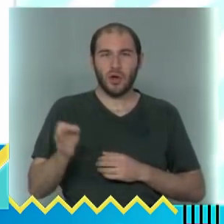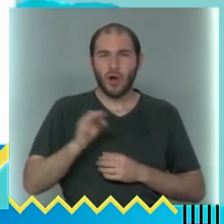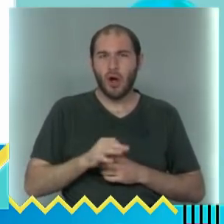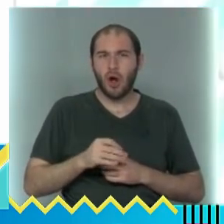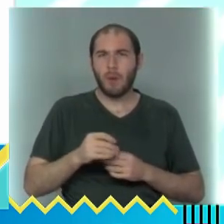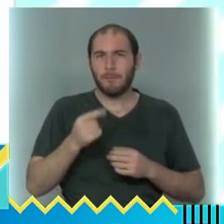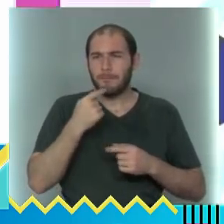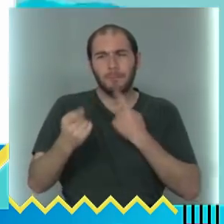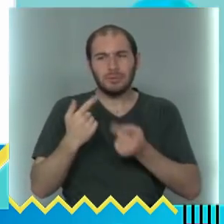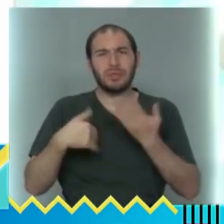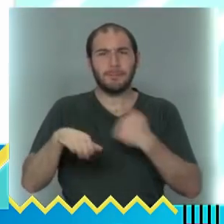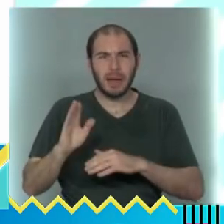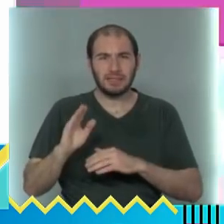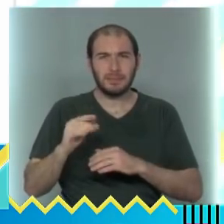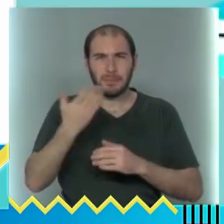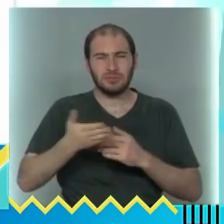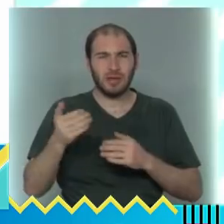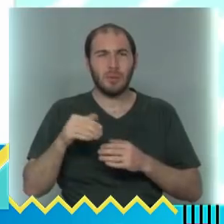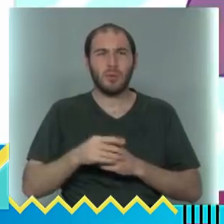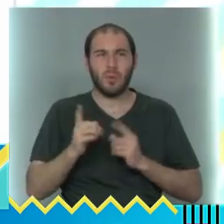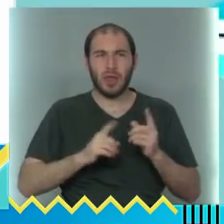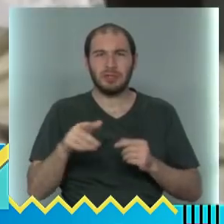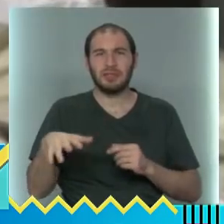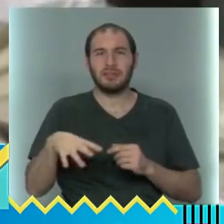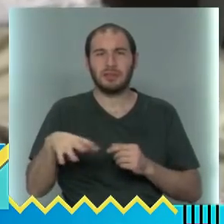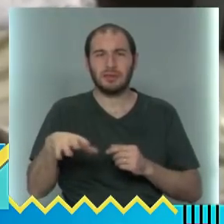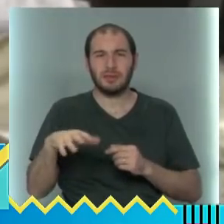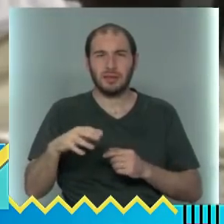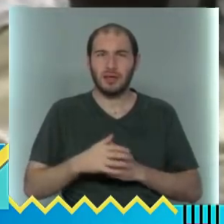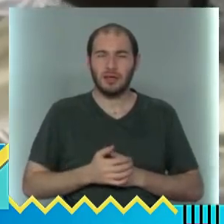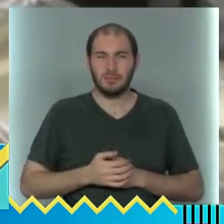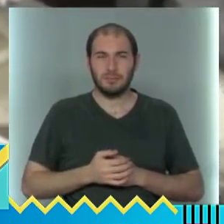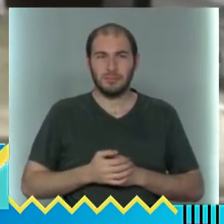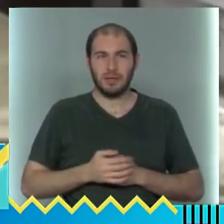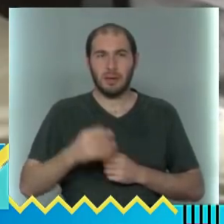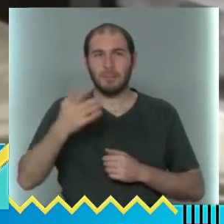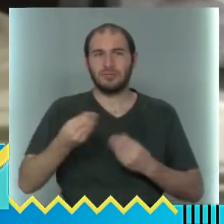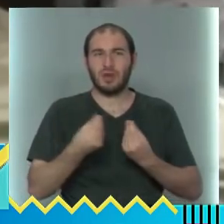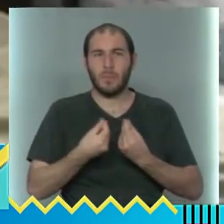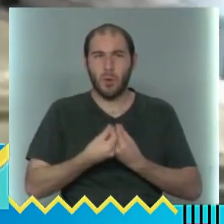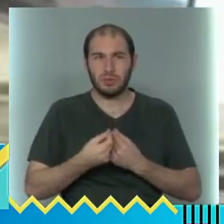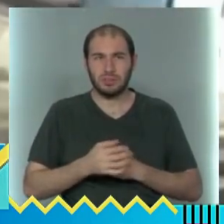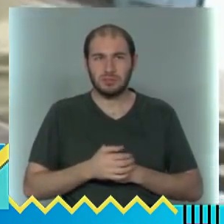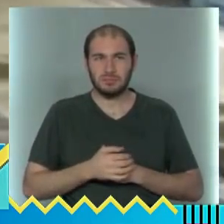causa de consulta más frecuente en los pacientes es el temblor, porque la mayoría de los pacientes